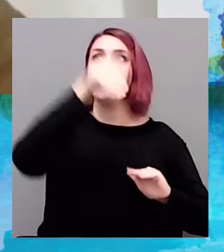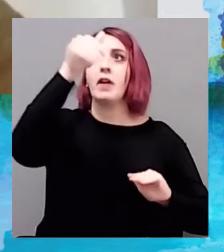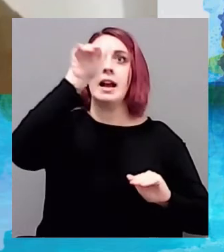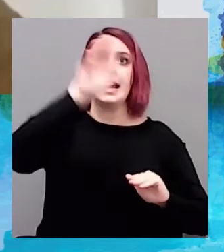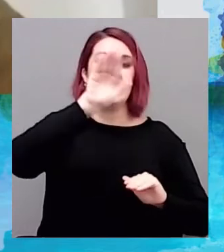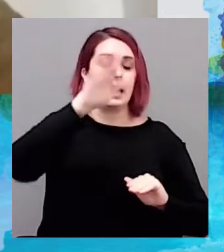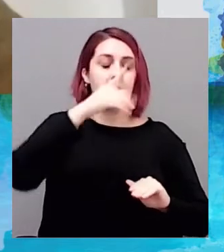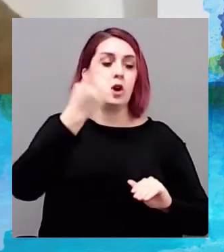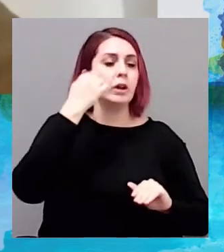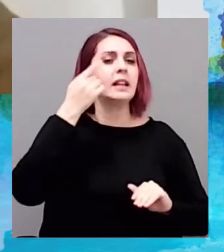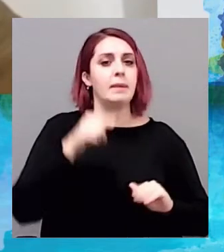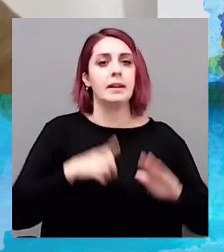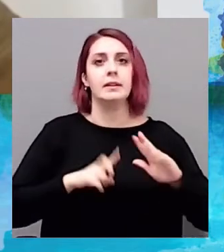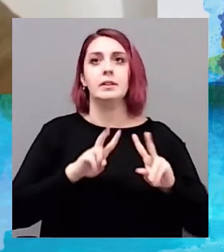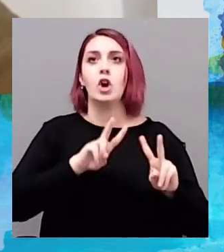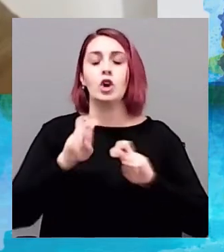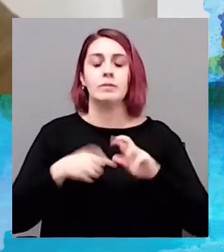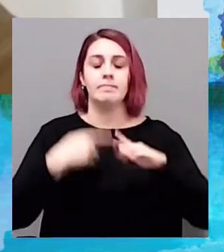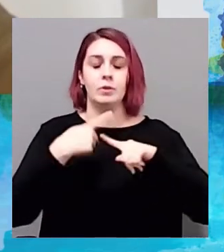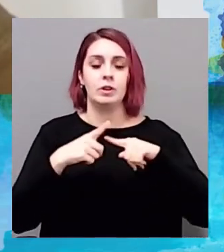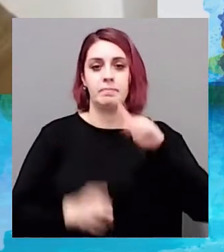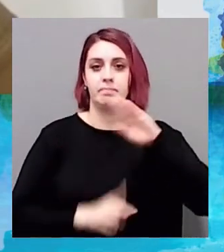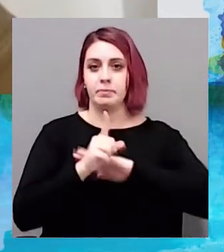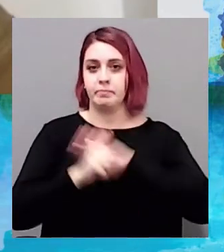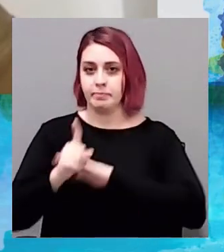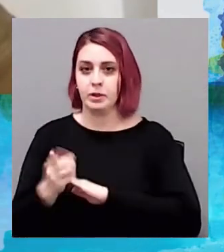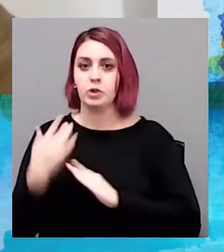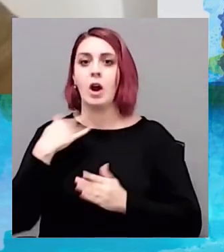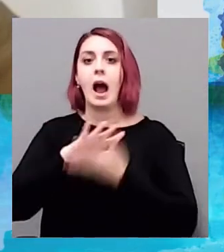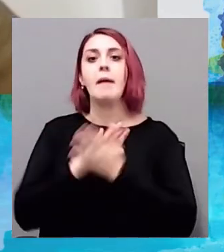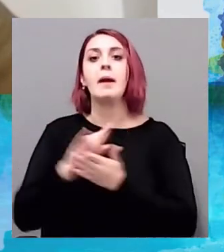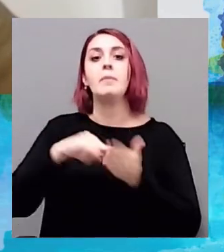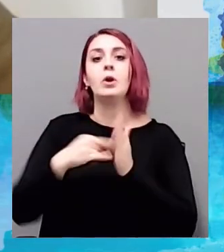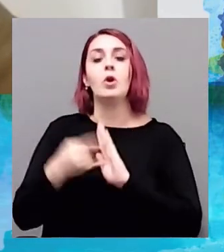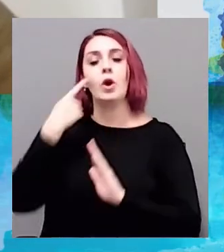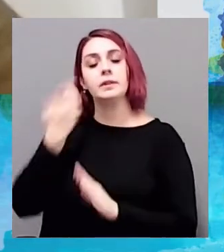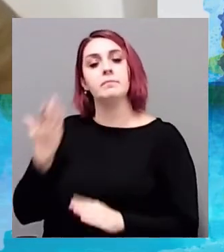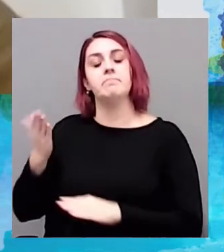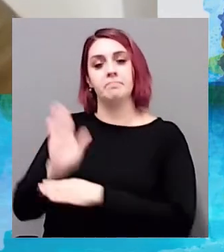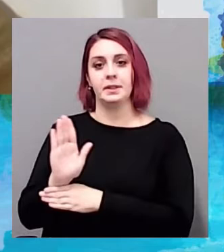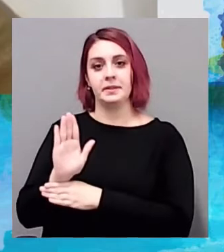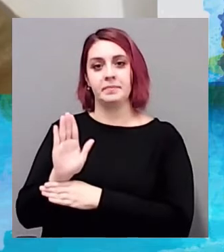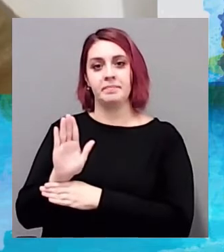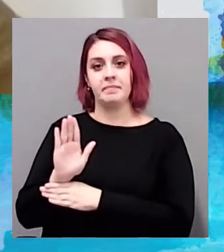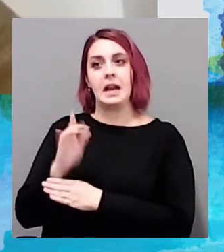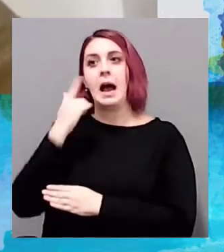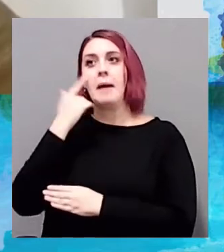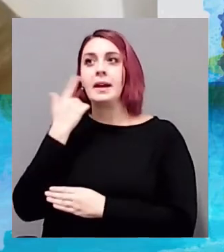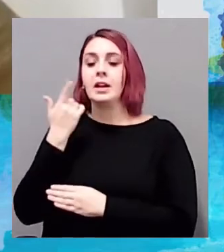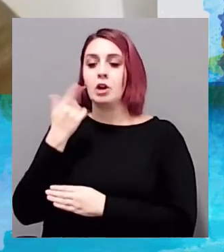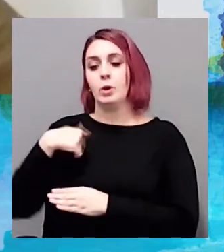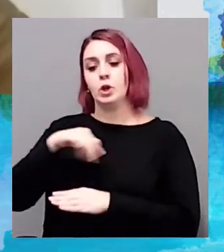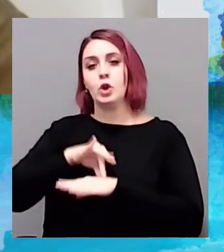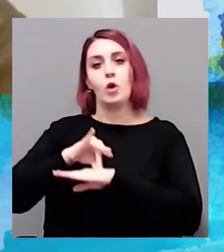también a desarrollar proyectos. Voy a hablar un poco de los proyectos para que veáis un poco la tónica en lo que estamos